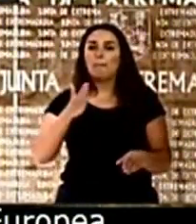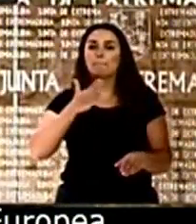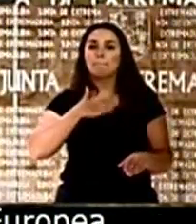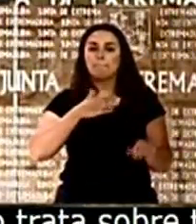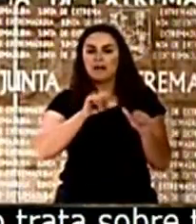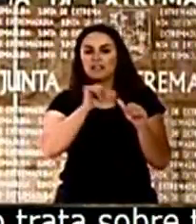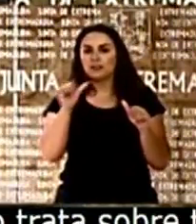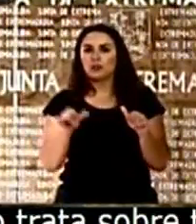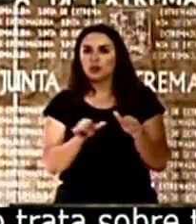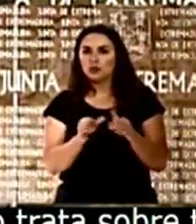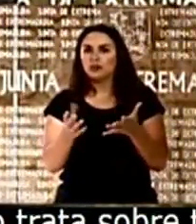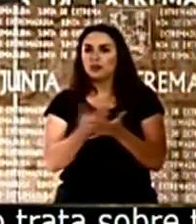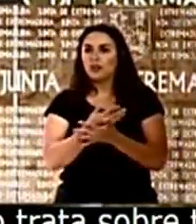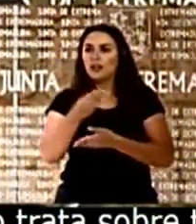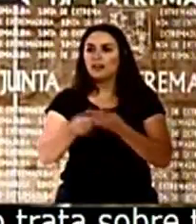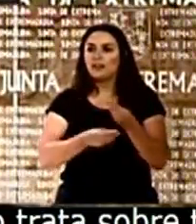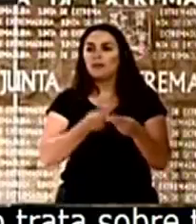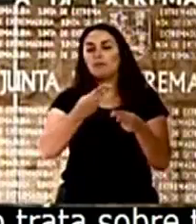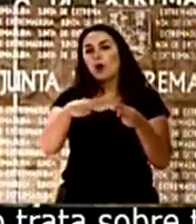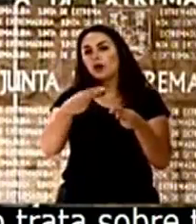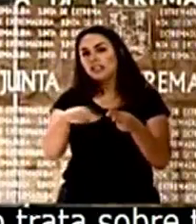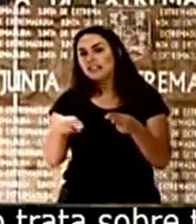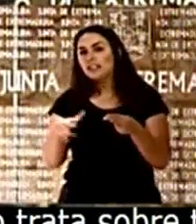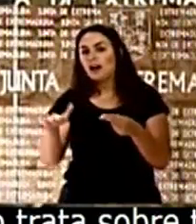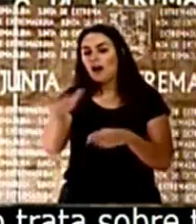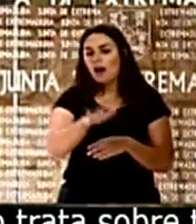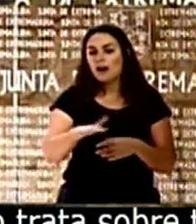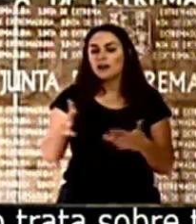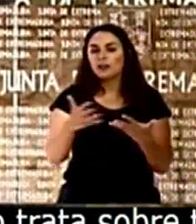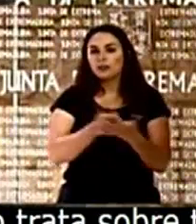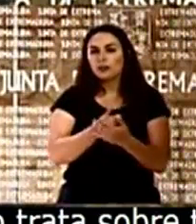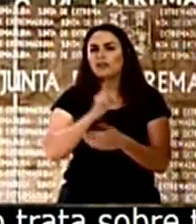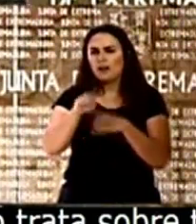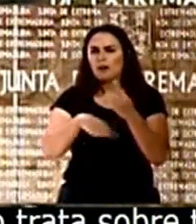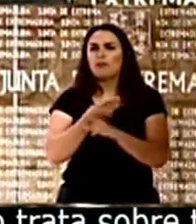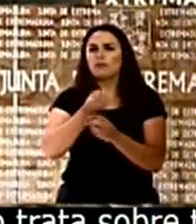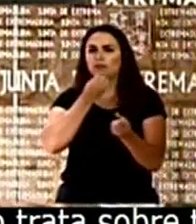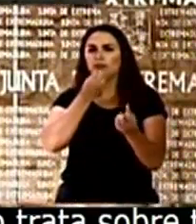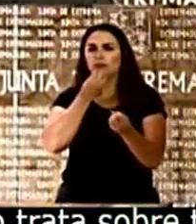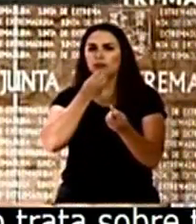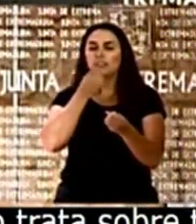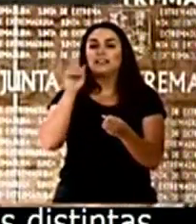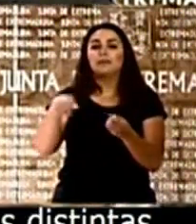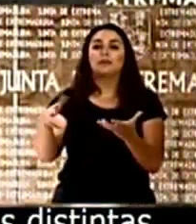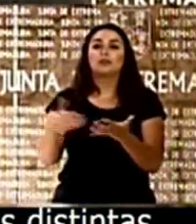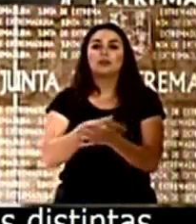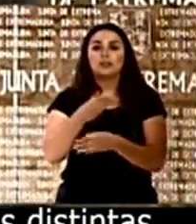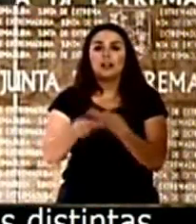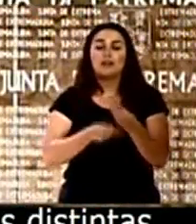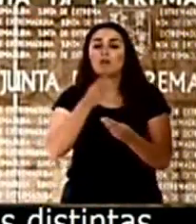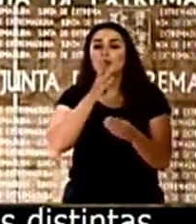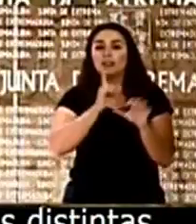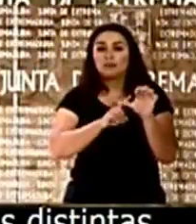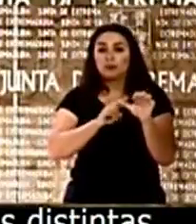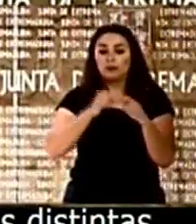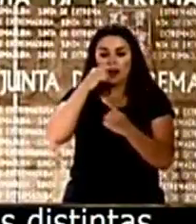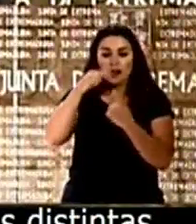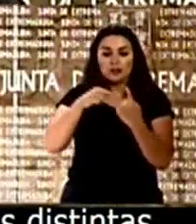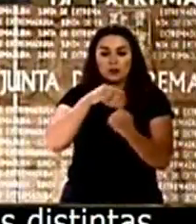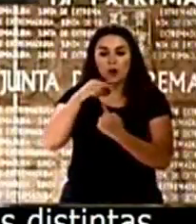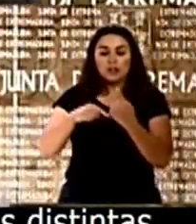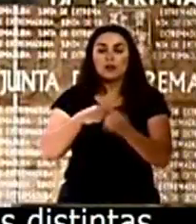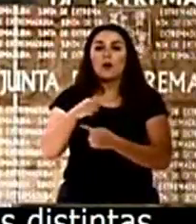un hilo conductor de las distintas políticas en distintas áreas que ahora señalaré y que se han estado llevando a cabo por Extremadura en los últimos años, pero